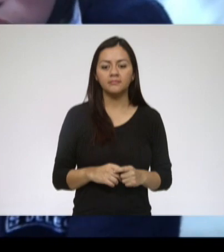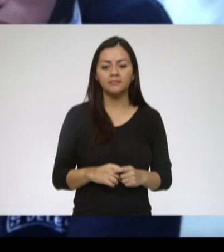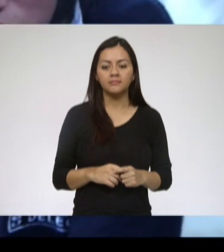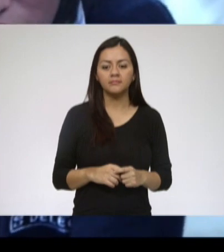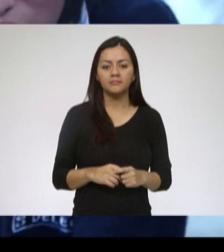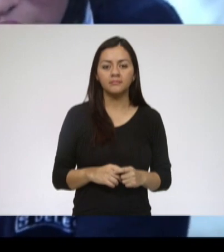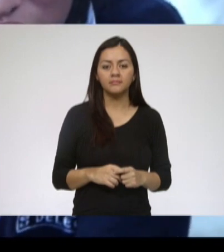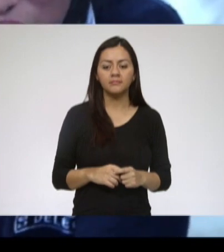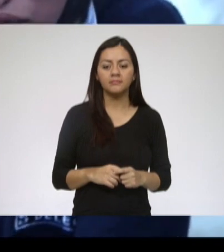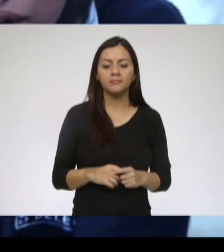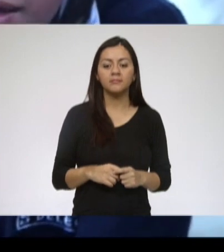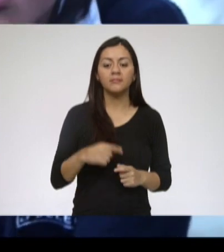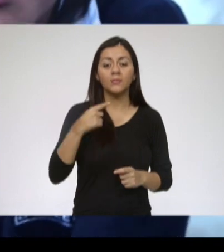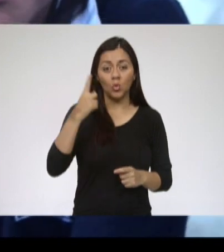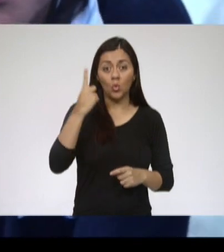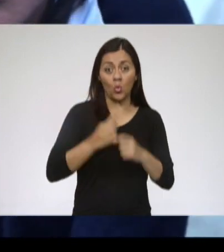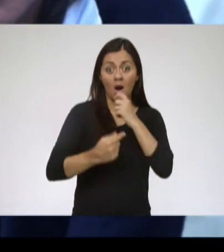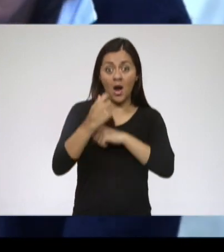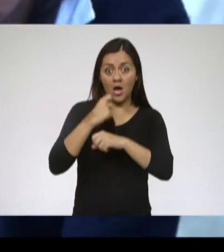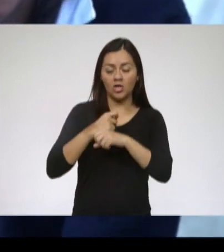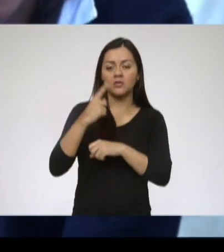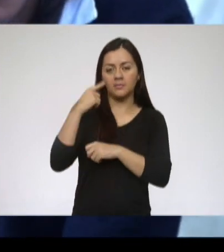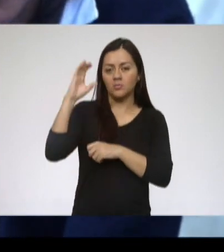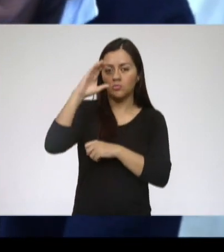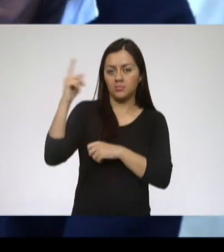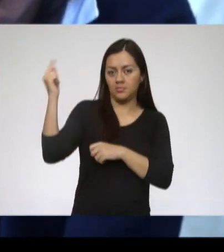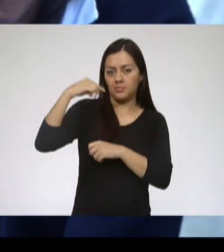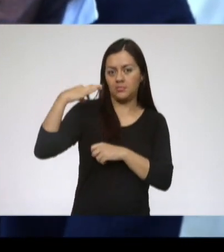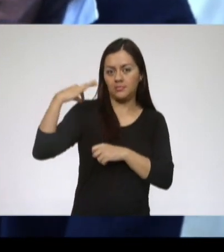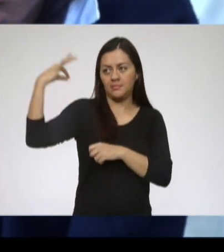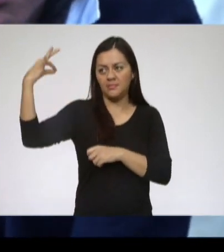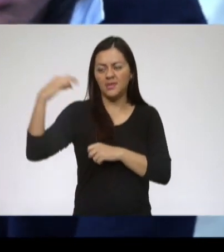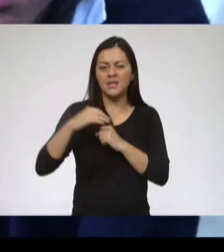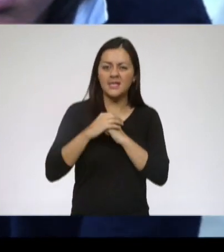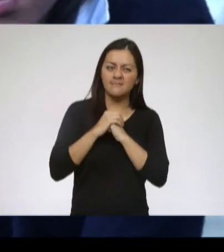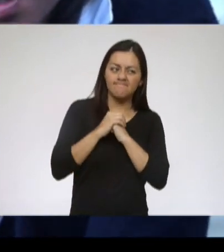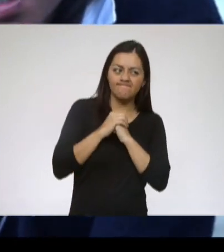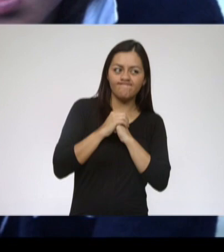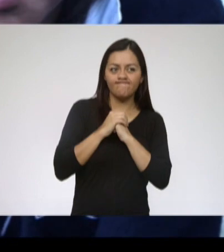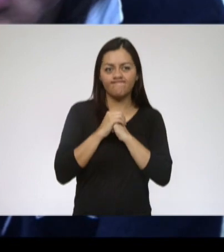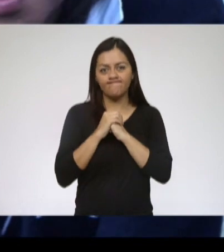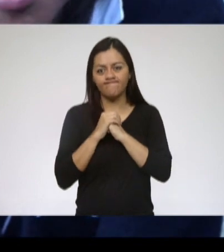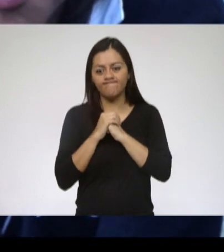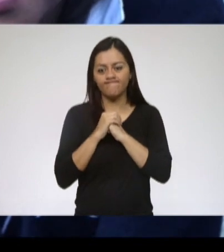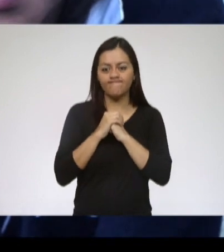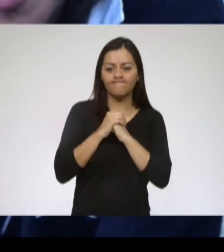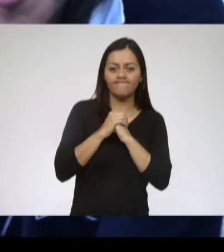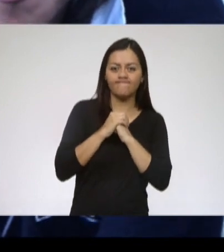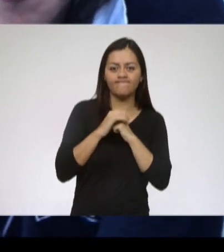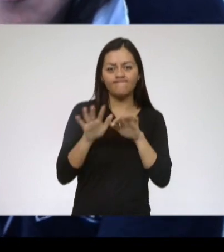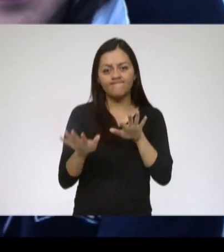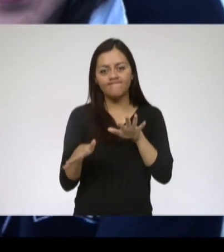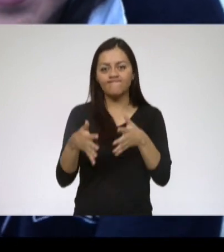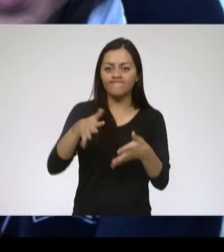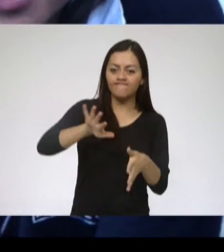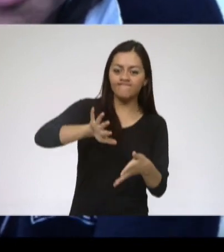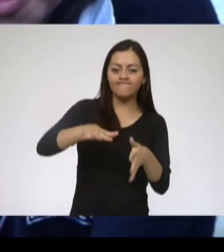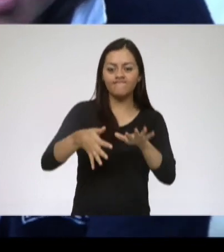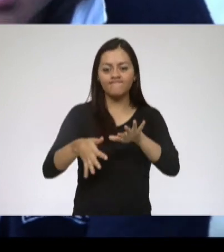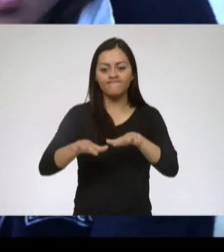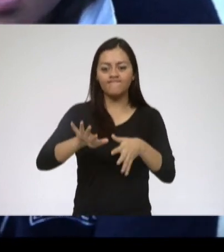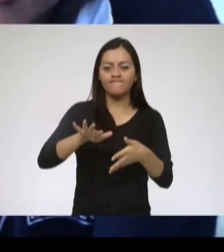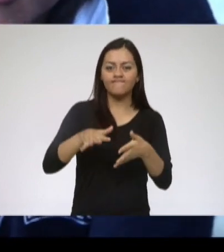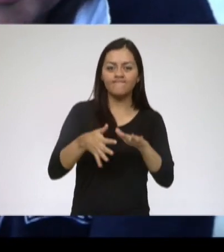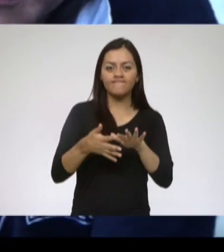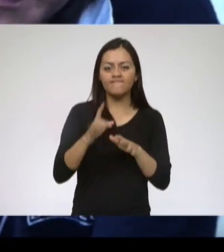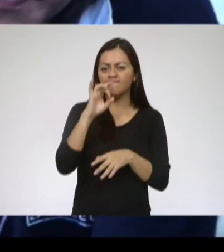Él me vino a visitar el otro año, pero es medio medio, es